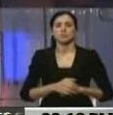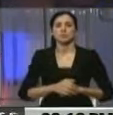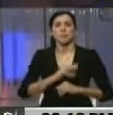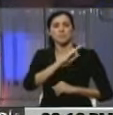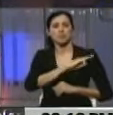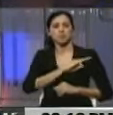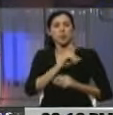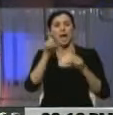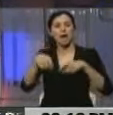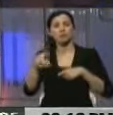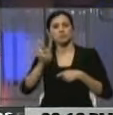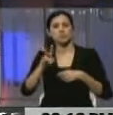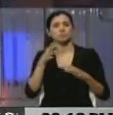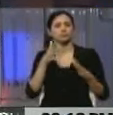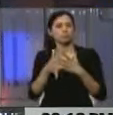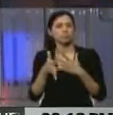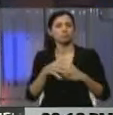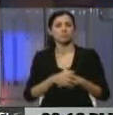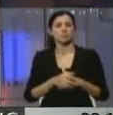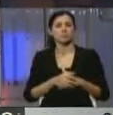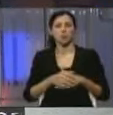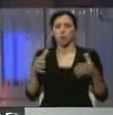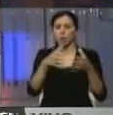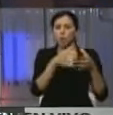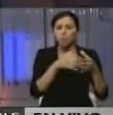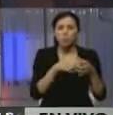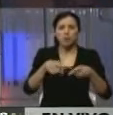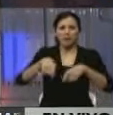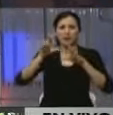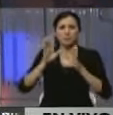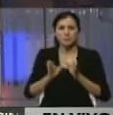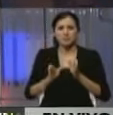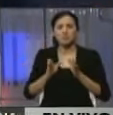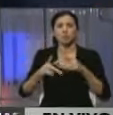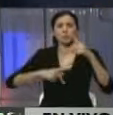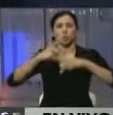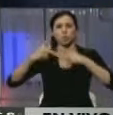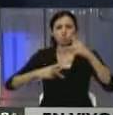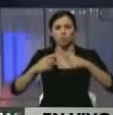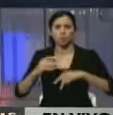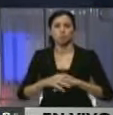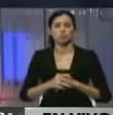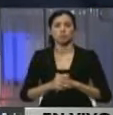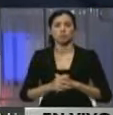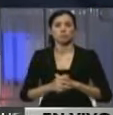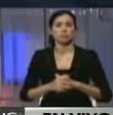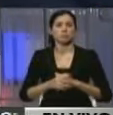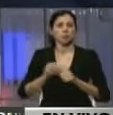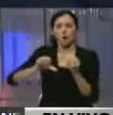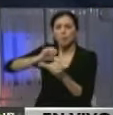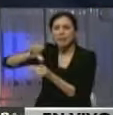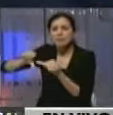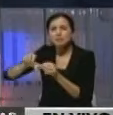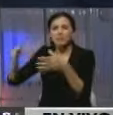agro-Venezuela, de los agrovenezolanos, de los movimientos campesinos, de los movimientos productores, de los movimientos